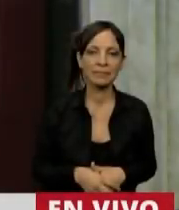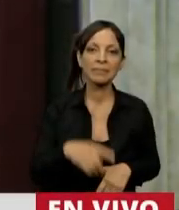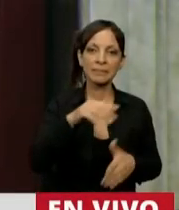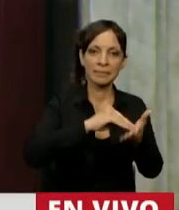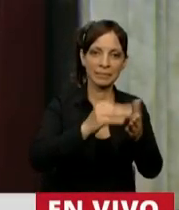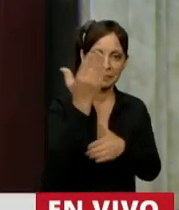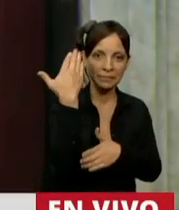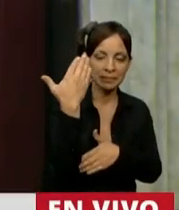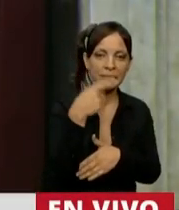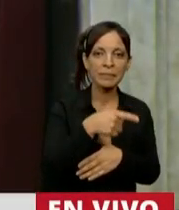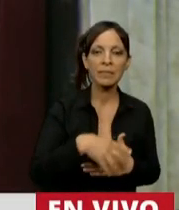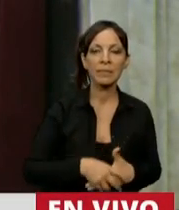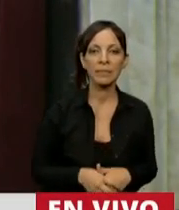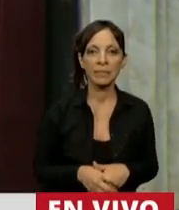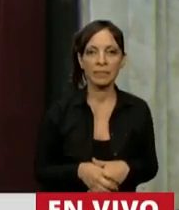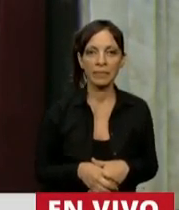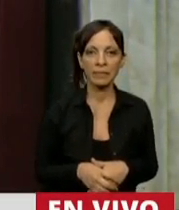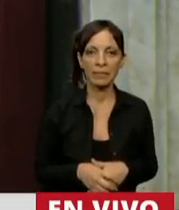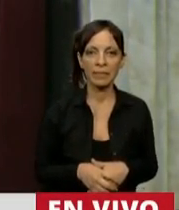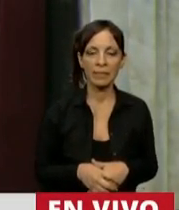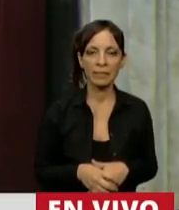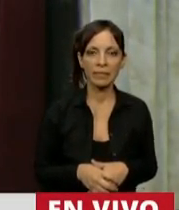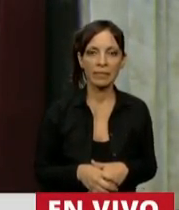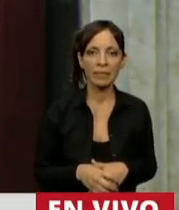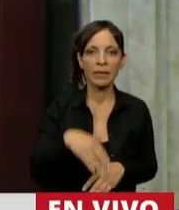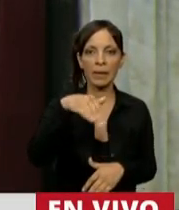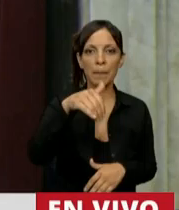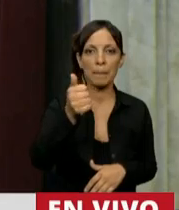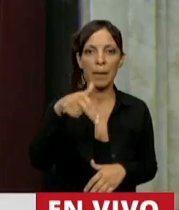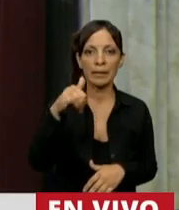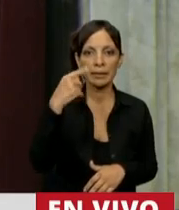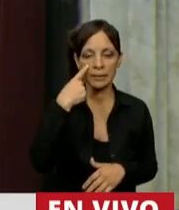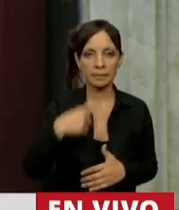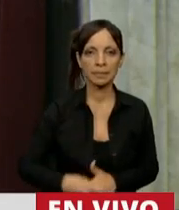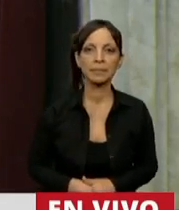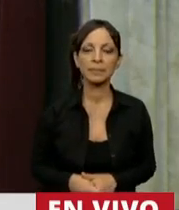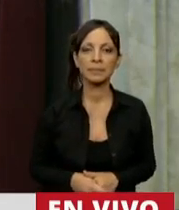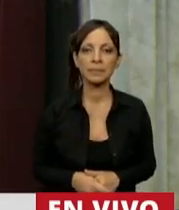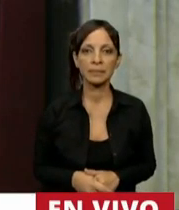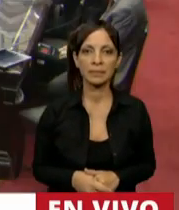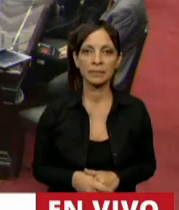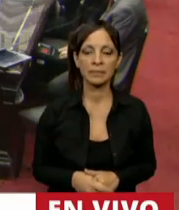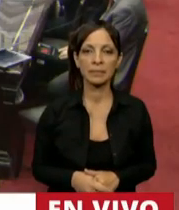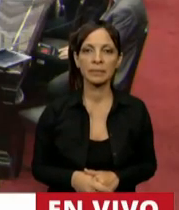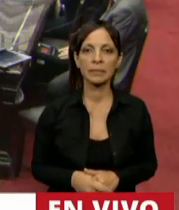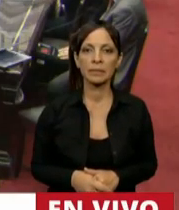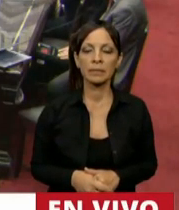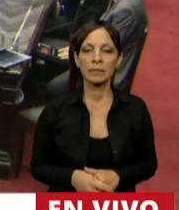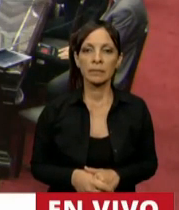Tiene la palabra el diputado Rubén Manzi. Es una cuestión de privilegio. No,